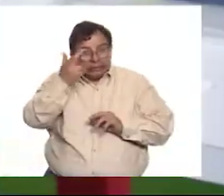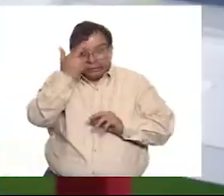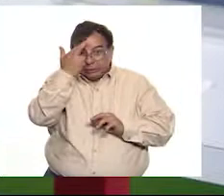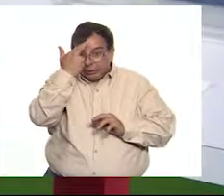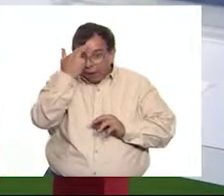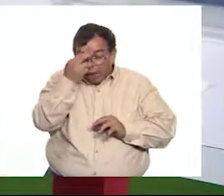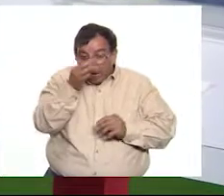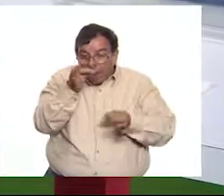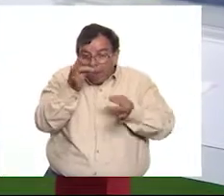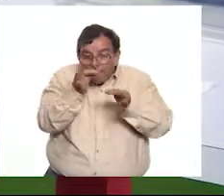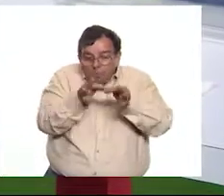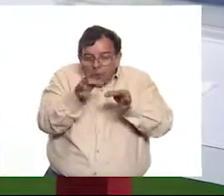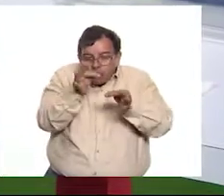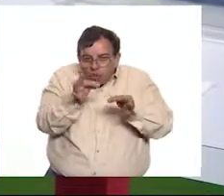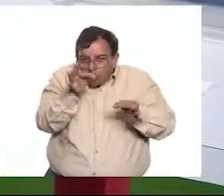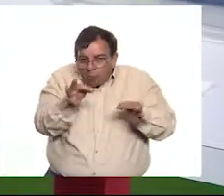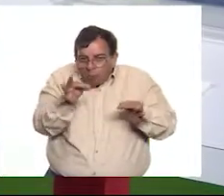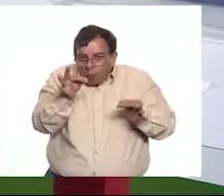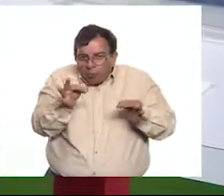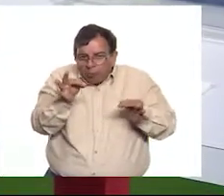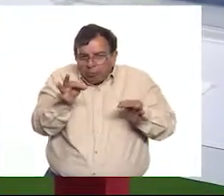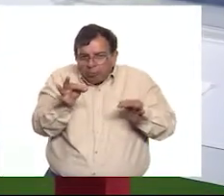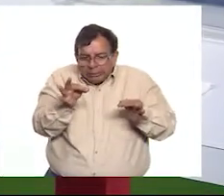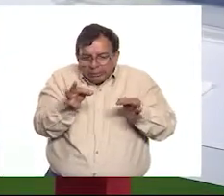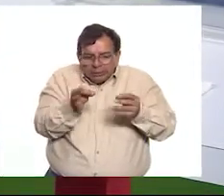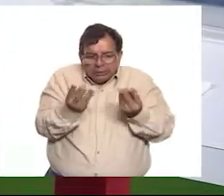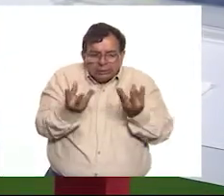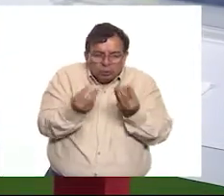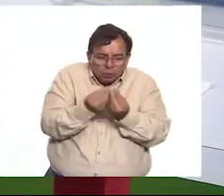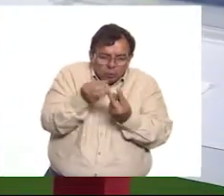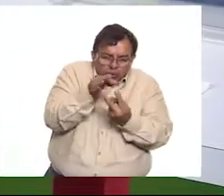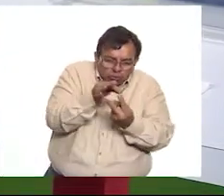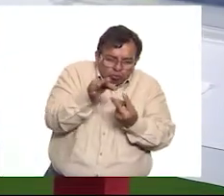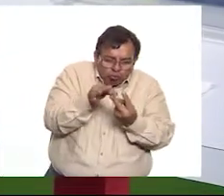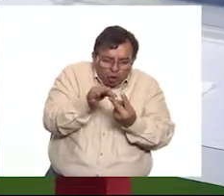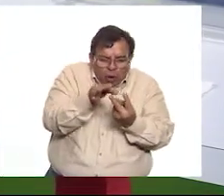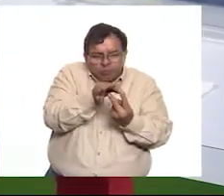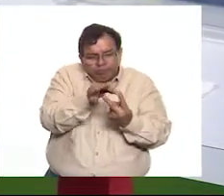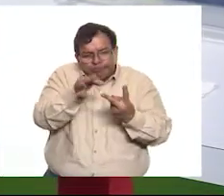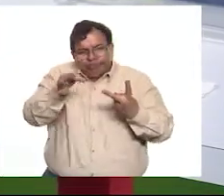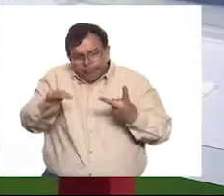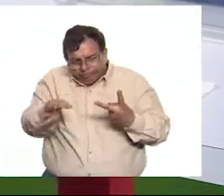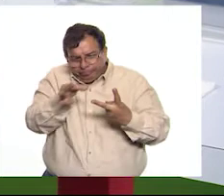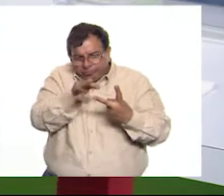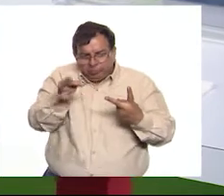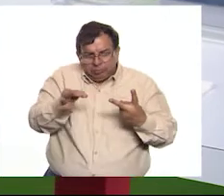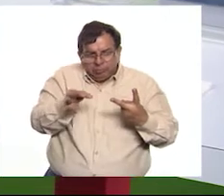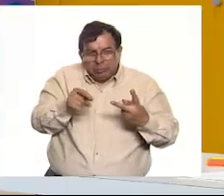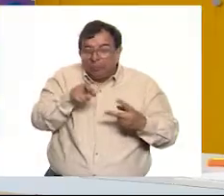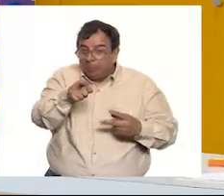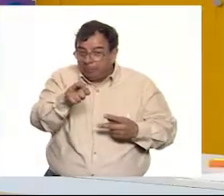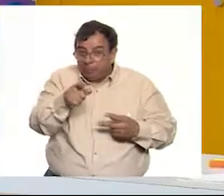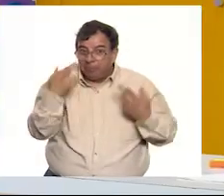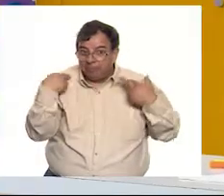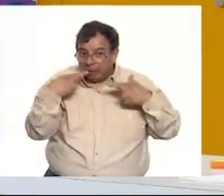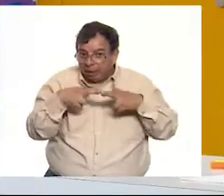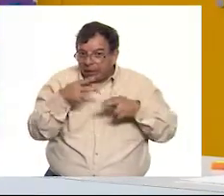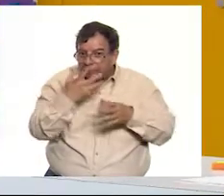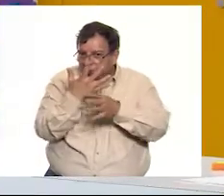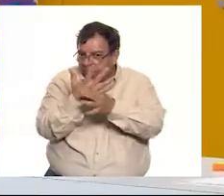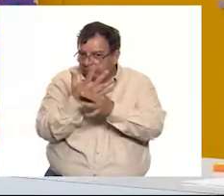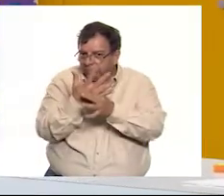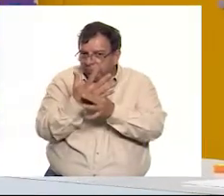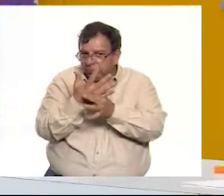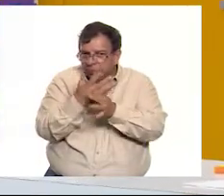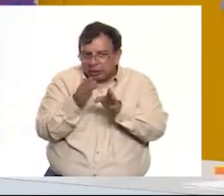es con puntos, los pueden hacer más cerca, más lejos. Pero ella dijo algo importante acerca